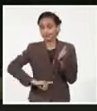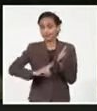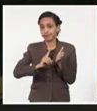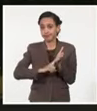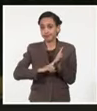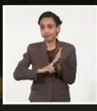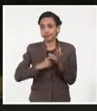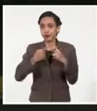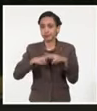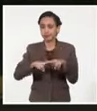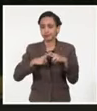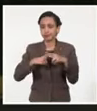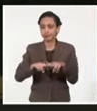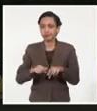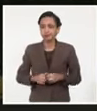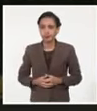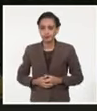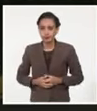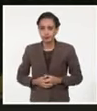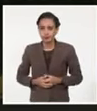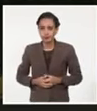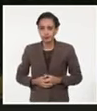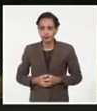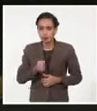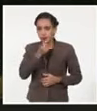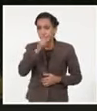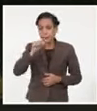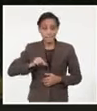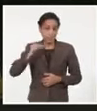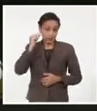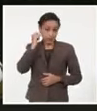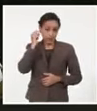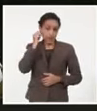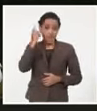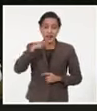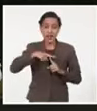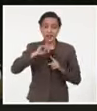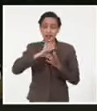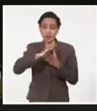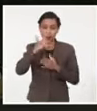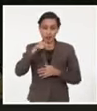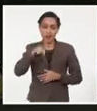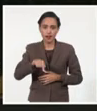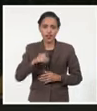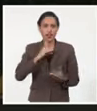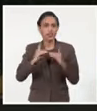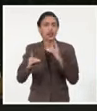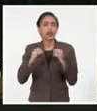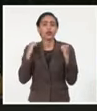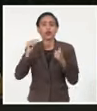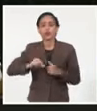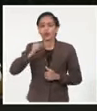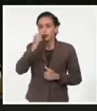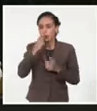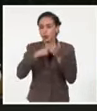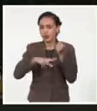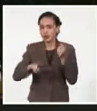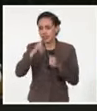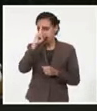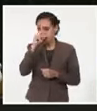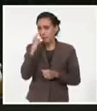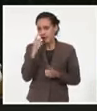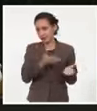afectados para restablecer estos inmuebles. La periodista Fátima Rivera Amador conversó con el director provincial de salud y tenemos